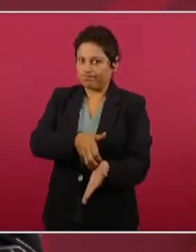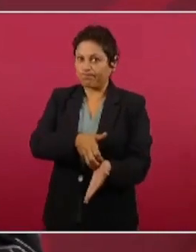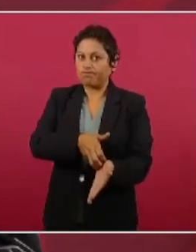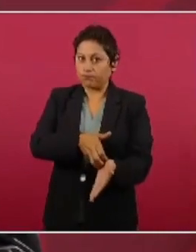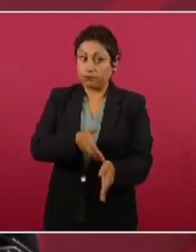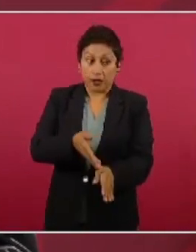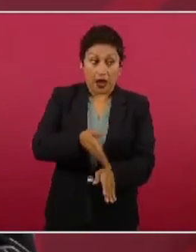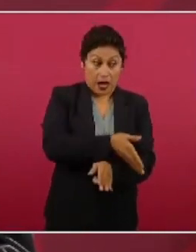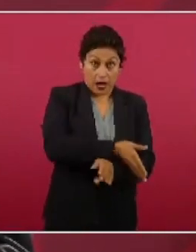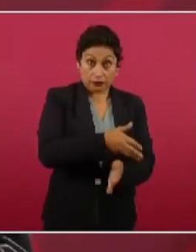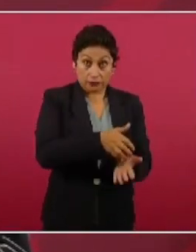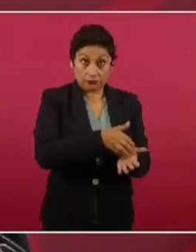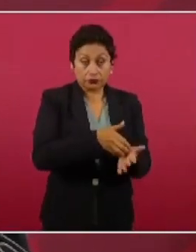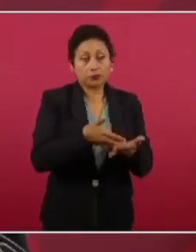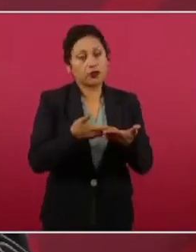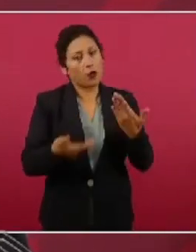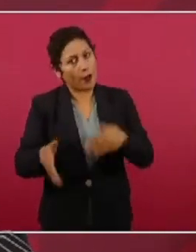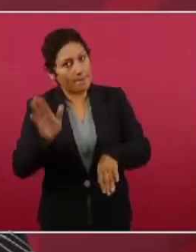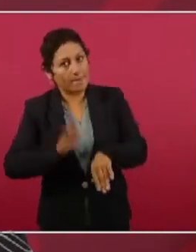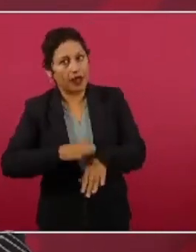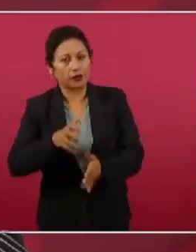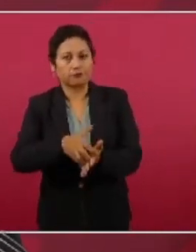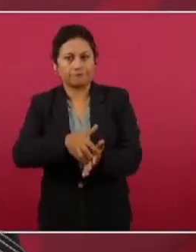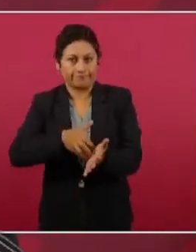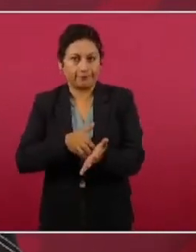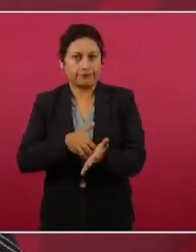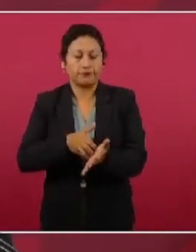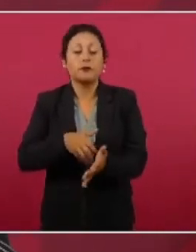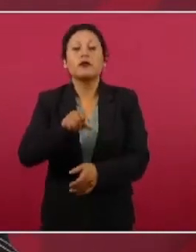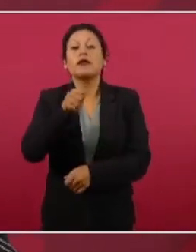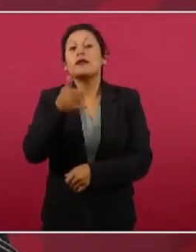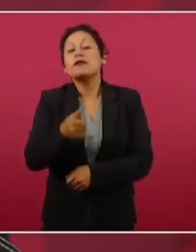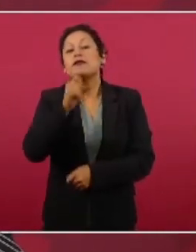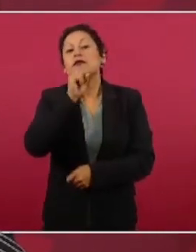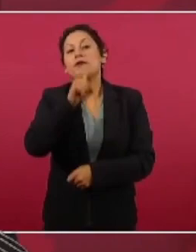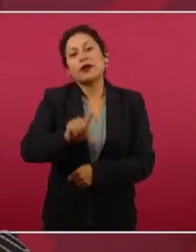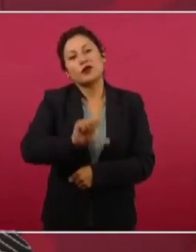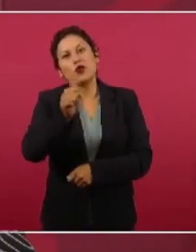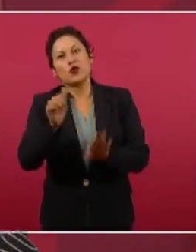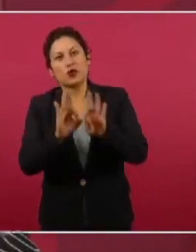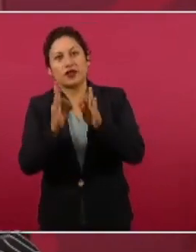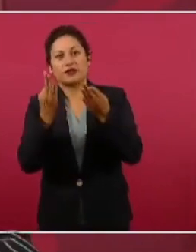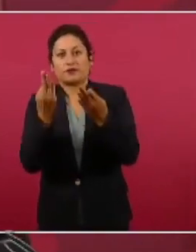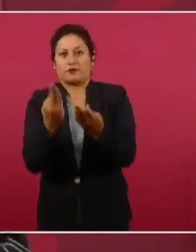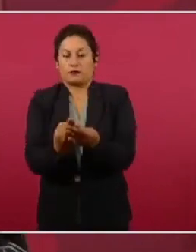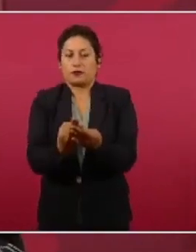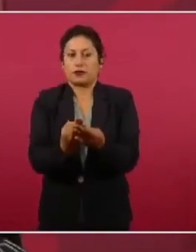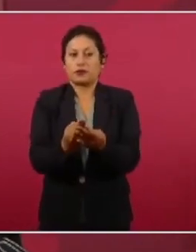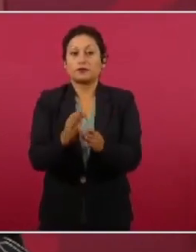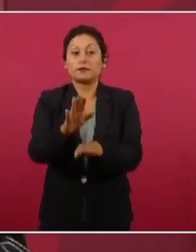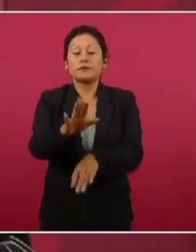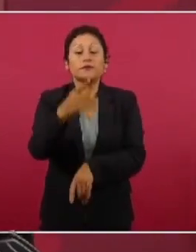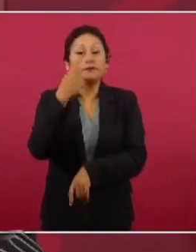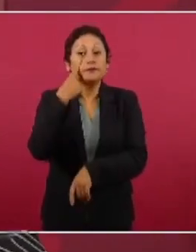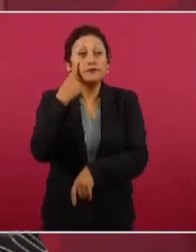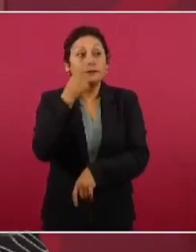y otras medidas. Quiero informarle al pueblo que desde que